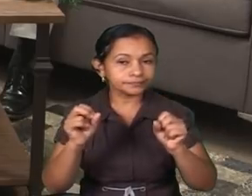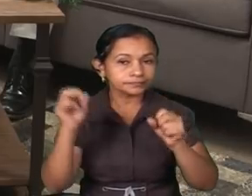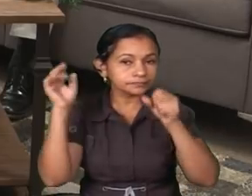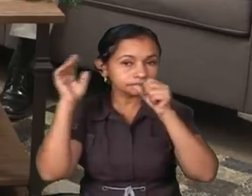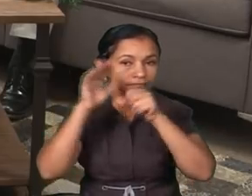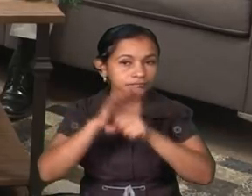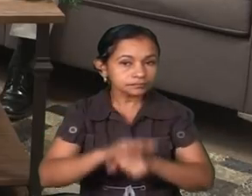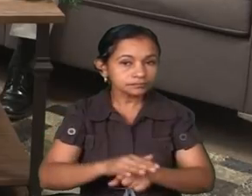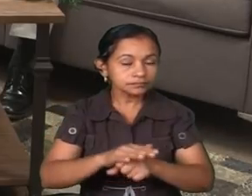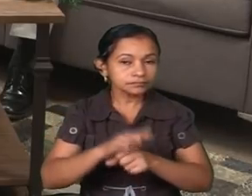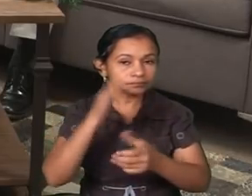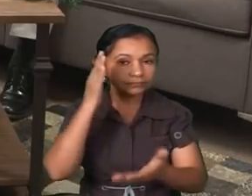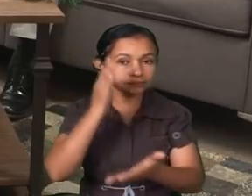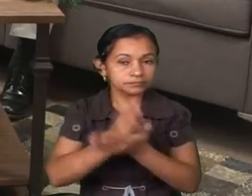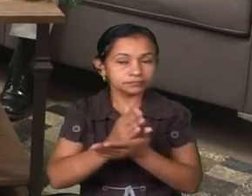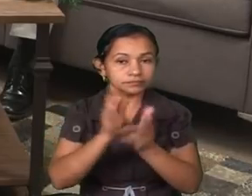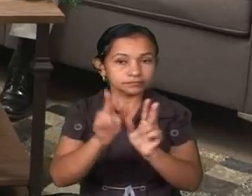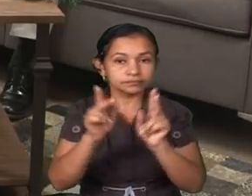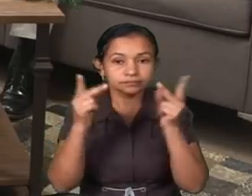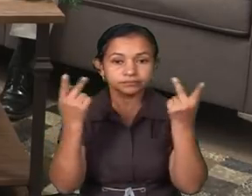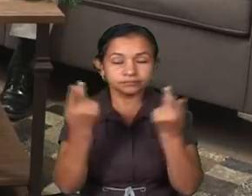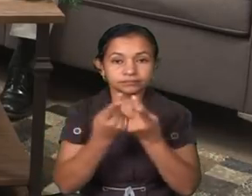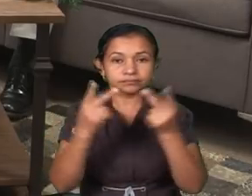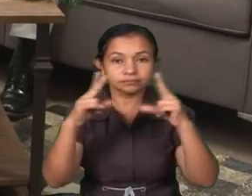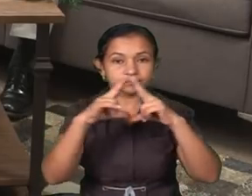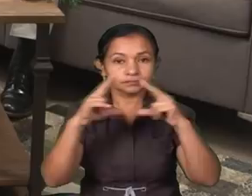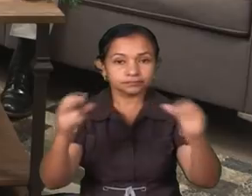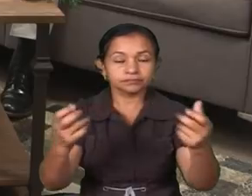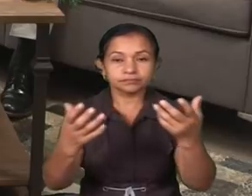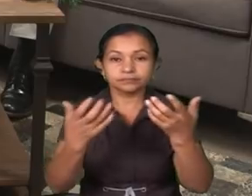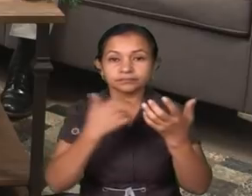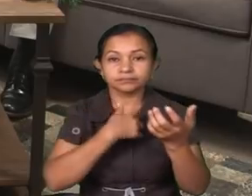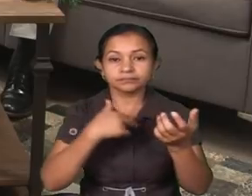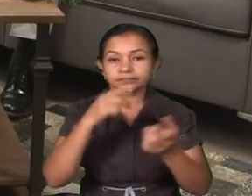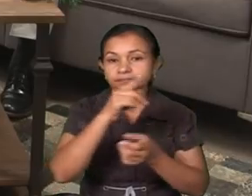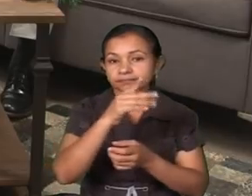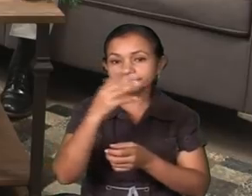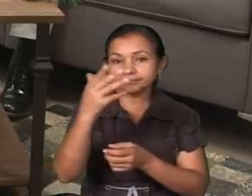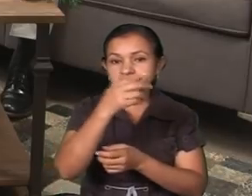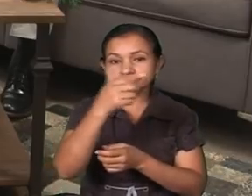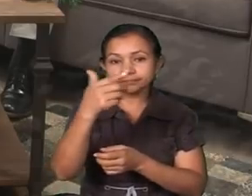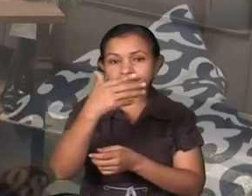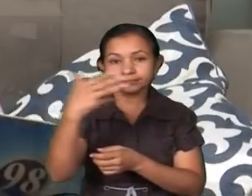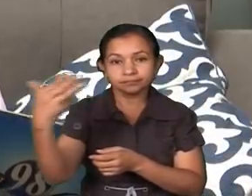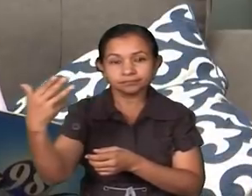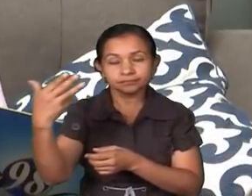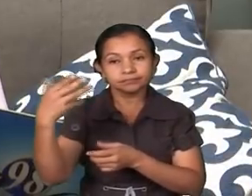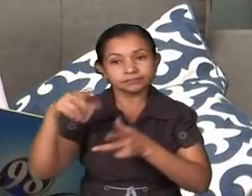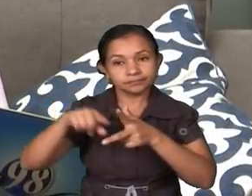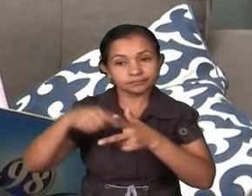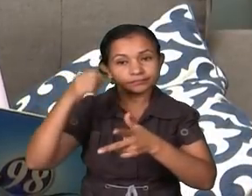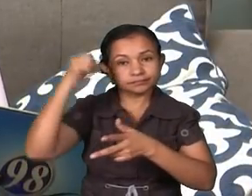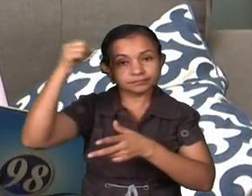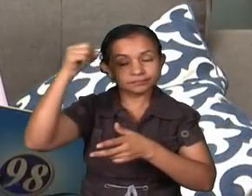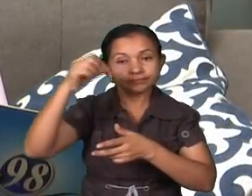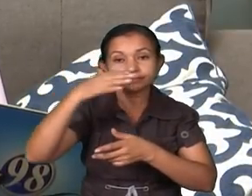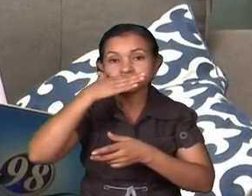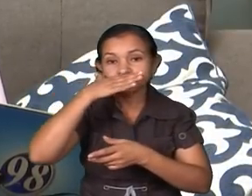emanciparse y la autodeterminación del pueblo nicaragüense que se concreta en 1979 a partir del triunfo de la revolución el 19 de